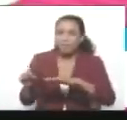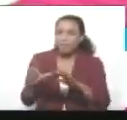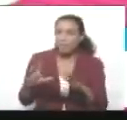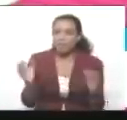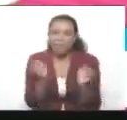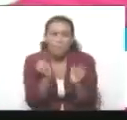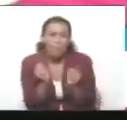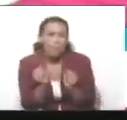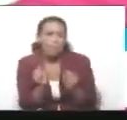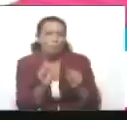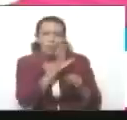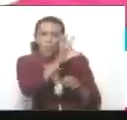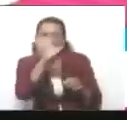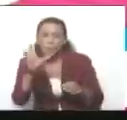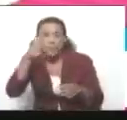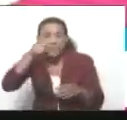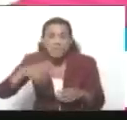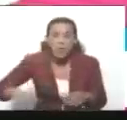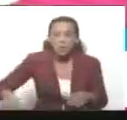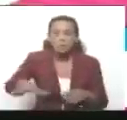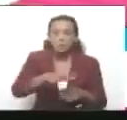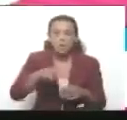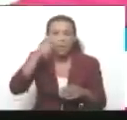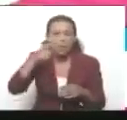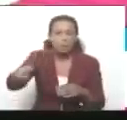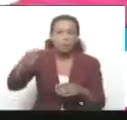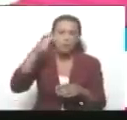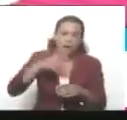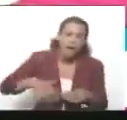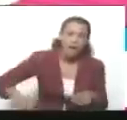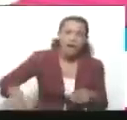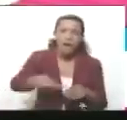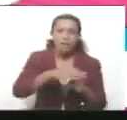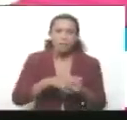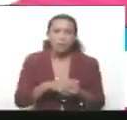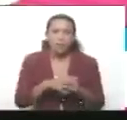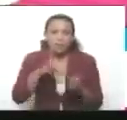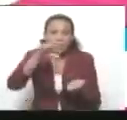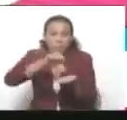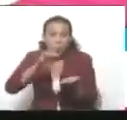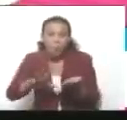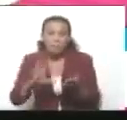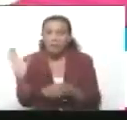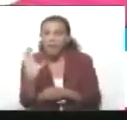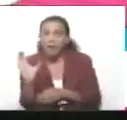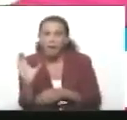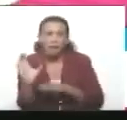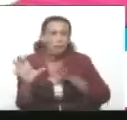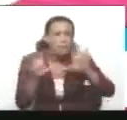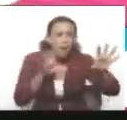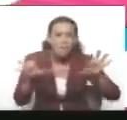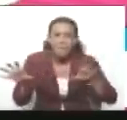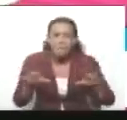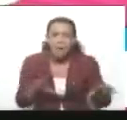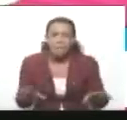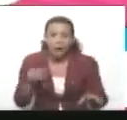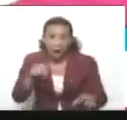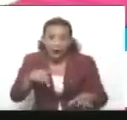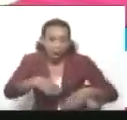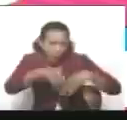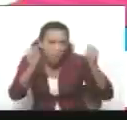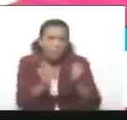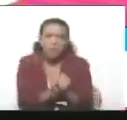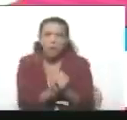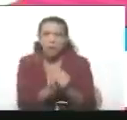Andes de los Llanos del centro del país de Caracas ahí fueron a